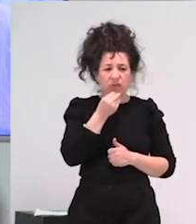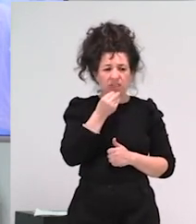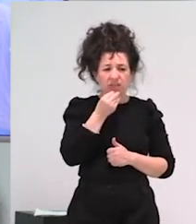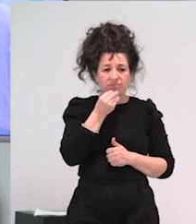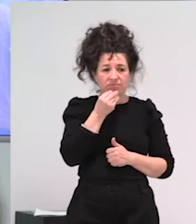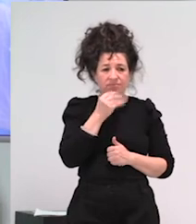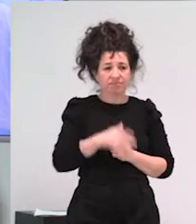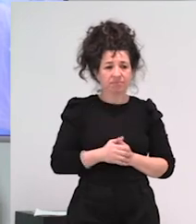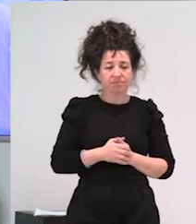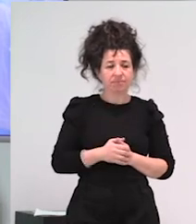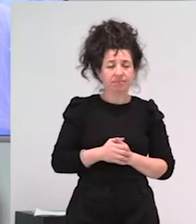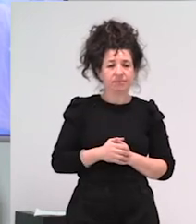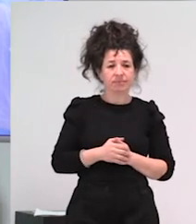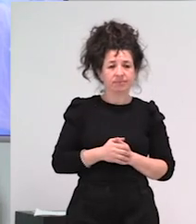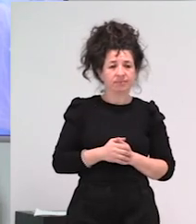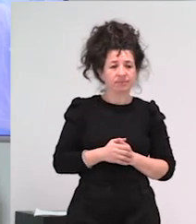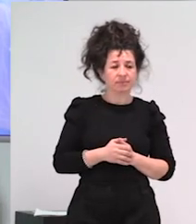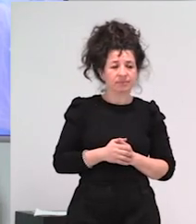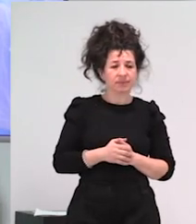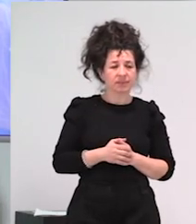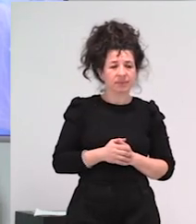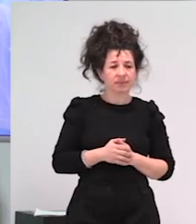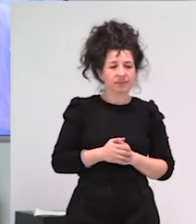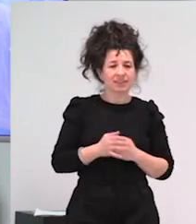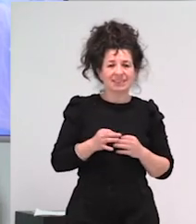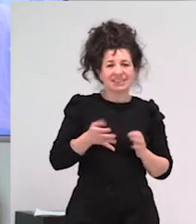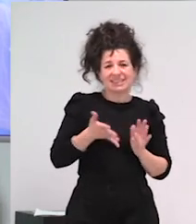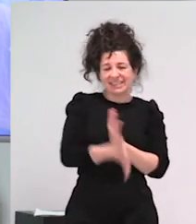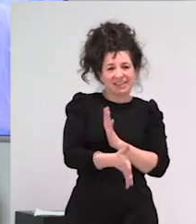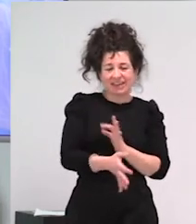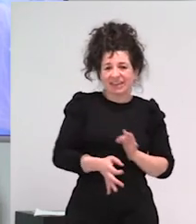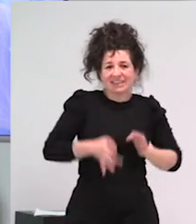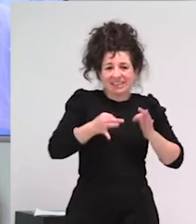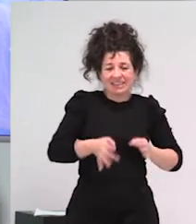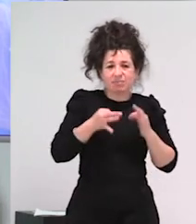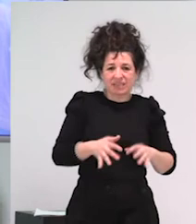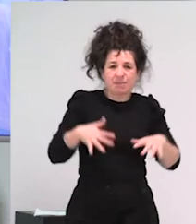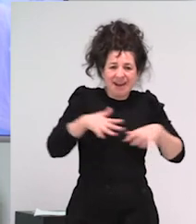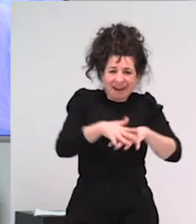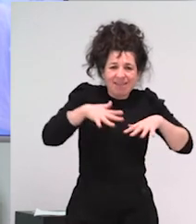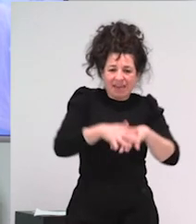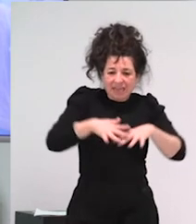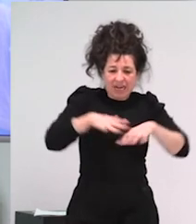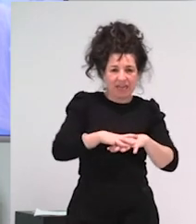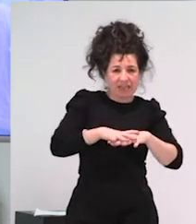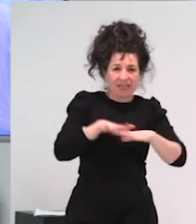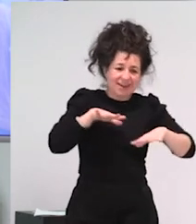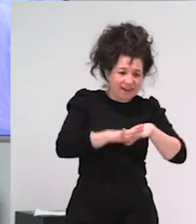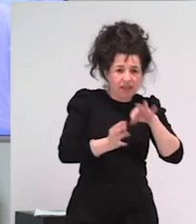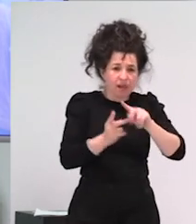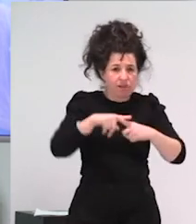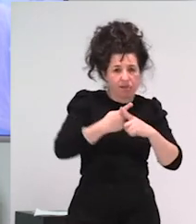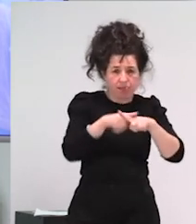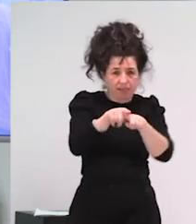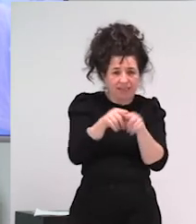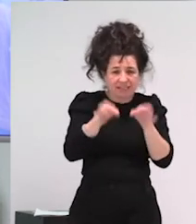es estar siempre en red, siempre, siempre en red y generando red a tu alrededor, tejer red, creo que es la clave, y hacerlo a